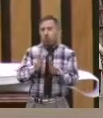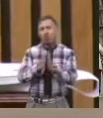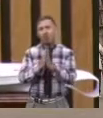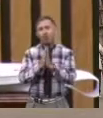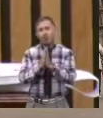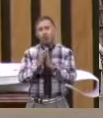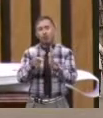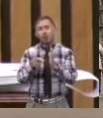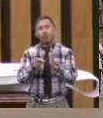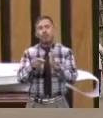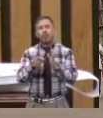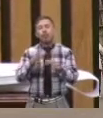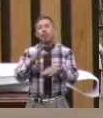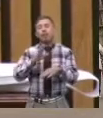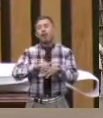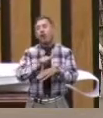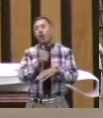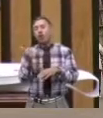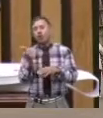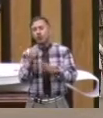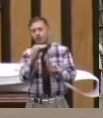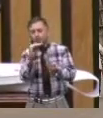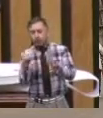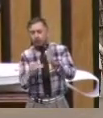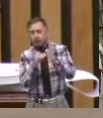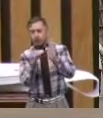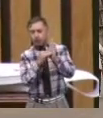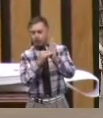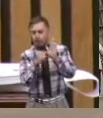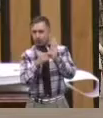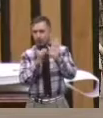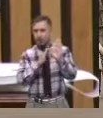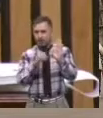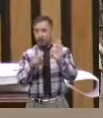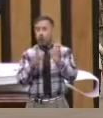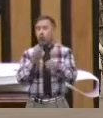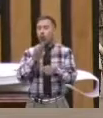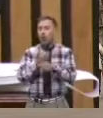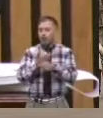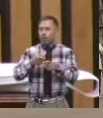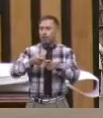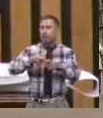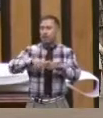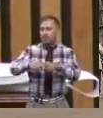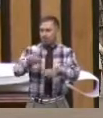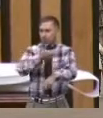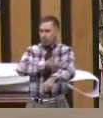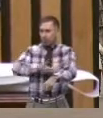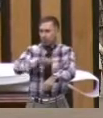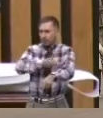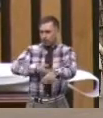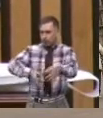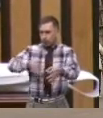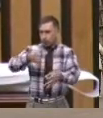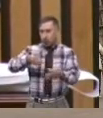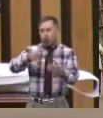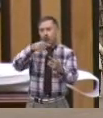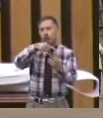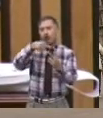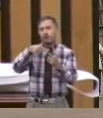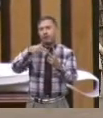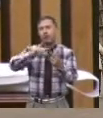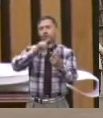agregue un resolutivo justamente para iniciar este procedimiento, para que se opte por alguna de estas dos vías